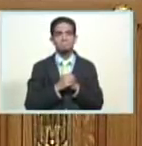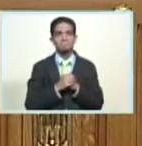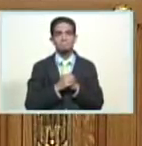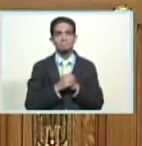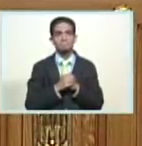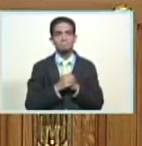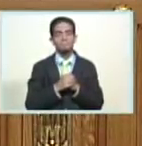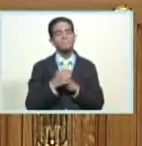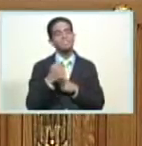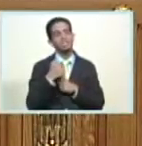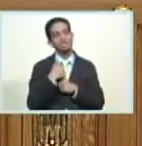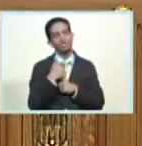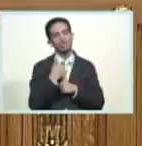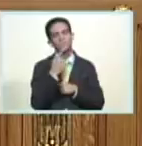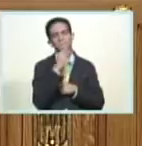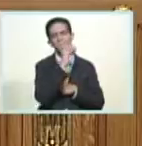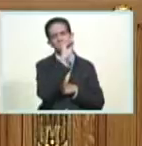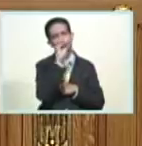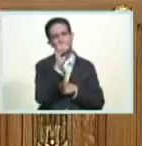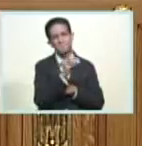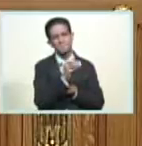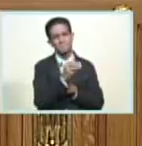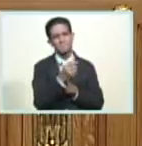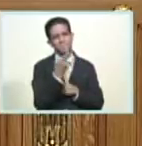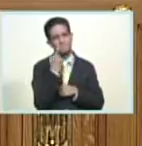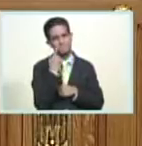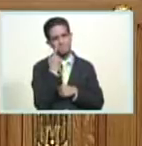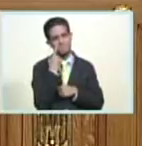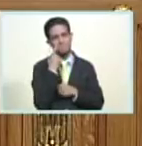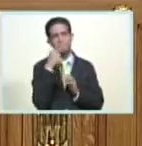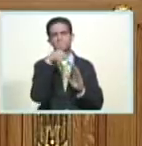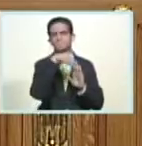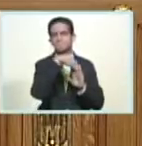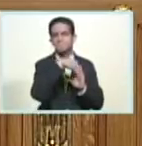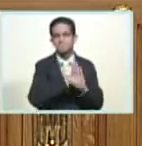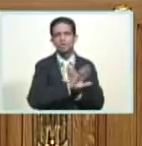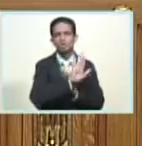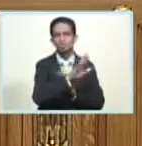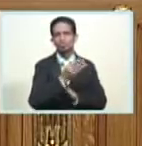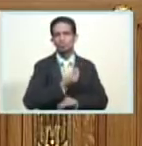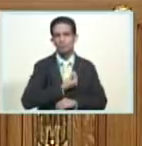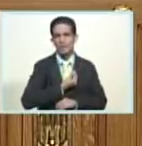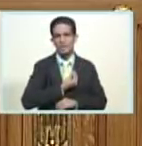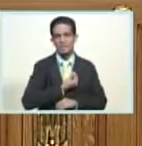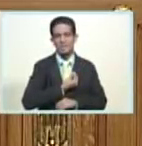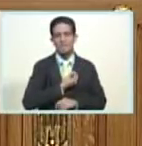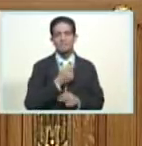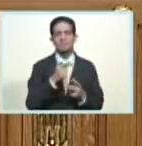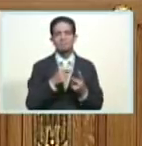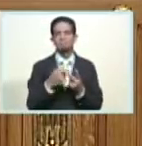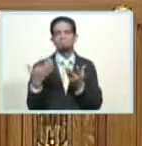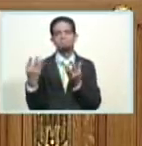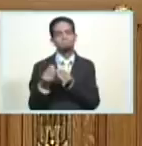Yo indagué sobre su vida. Ahí estaba Jorge, Silvia,